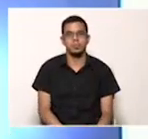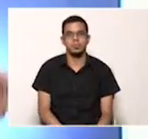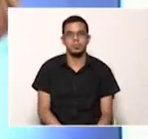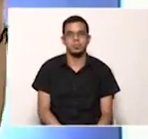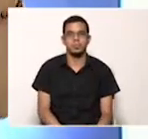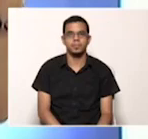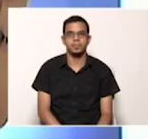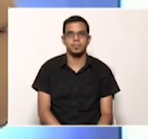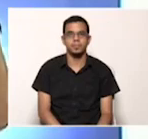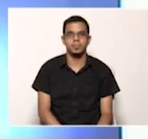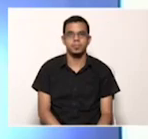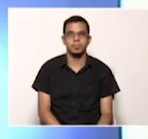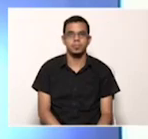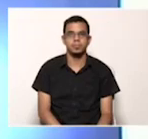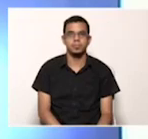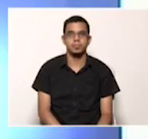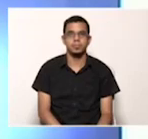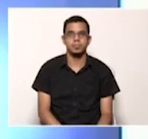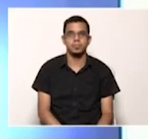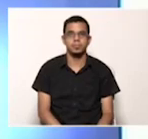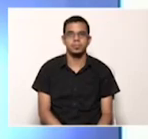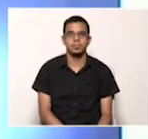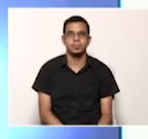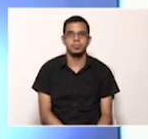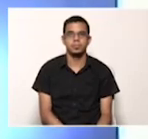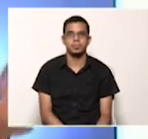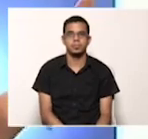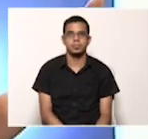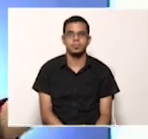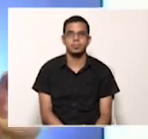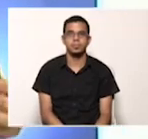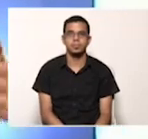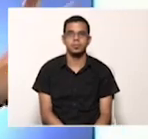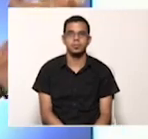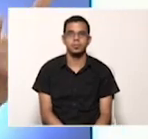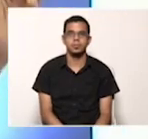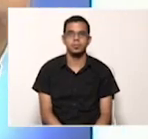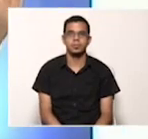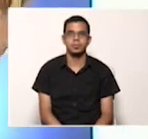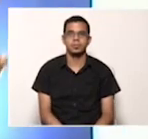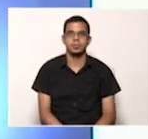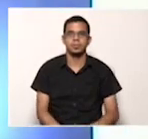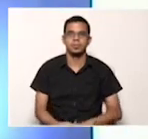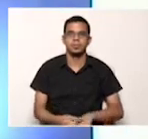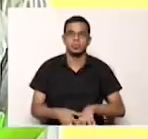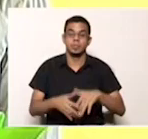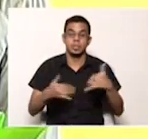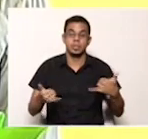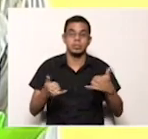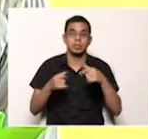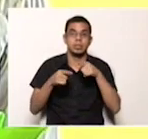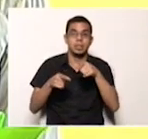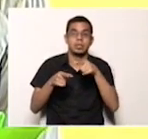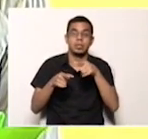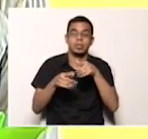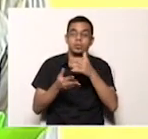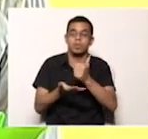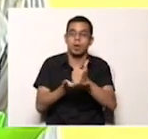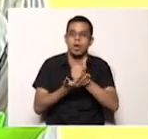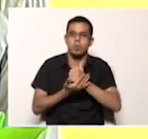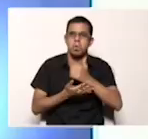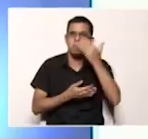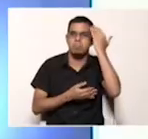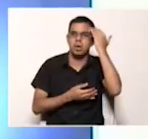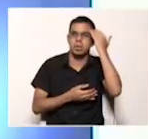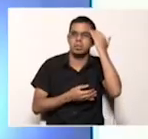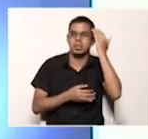se haga el despistaje tienen su termómetro para poder, porque esa es una de las variables para saber si Sí